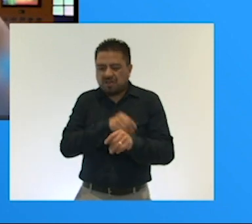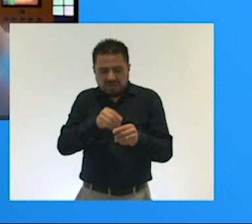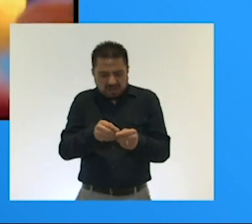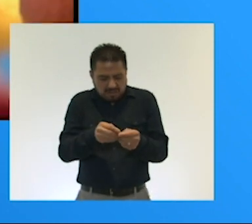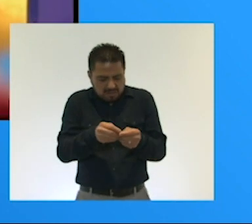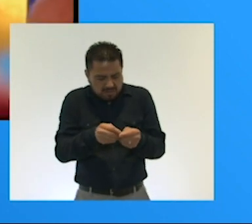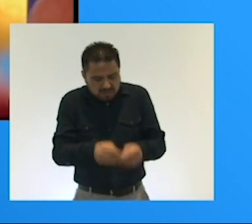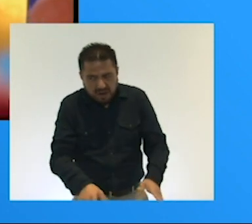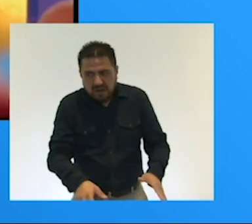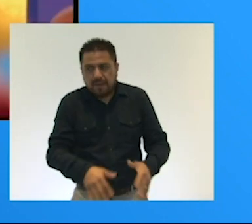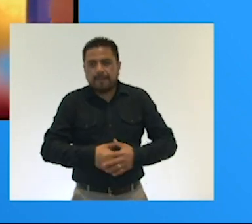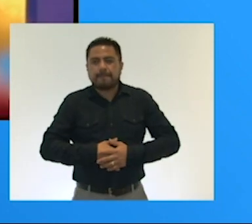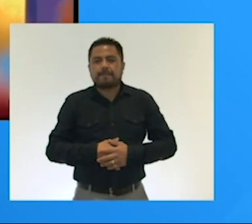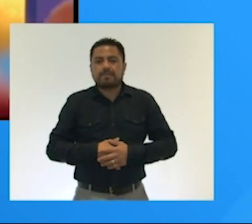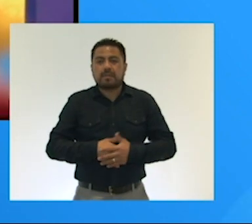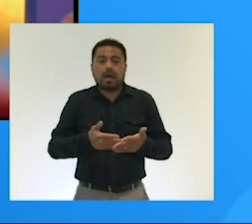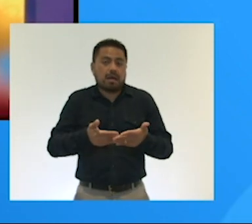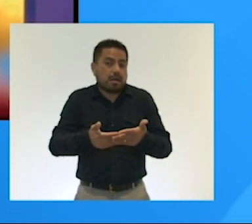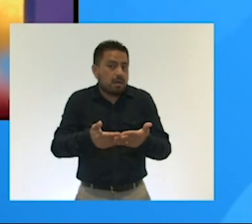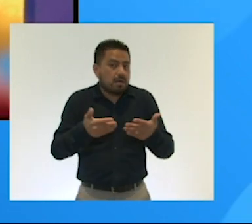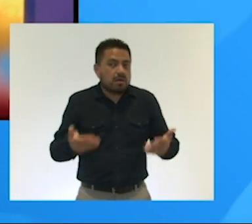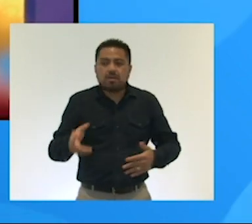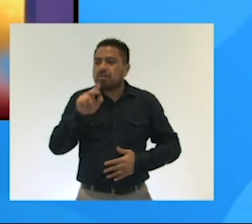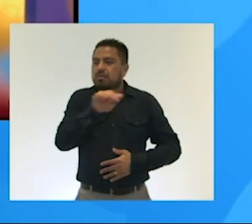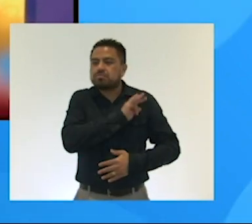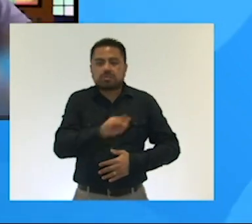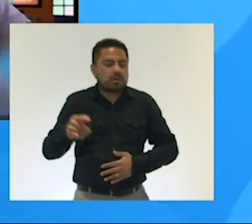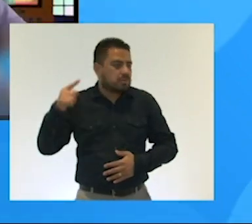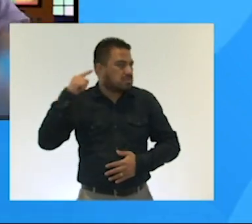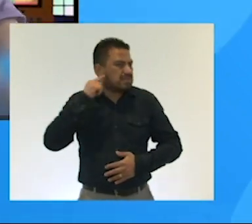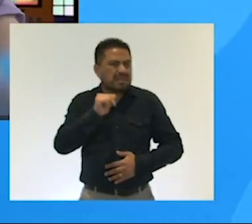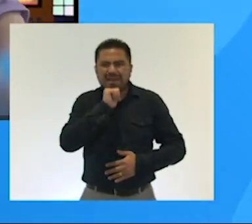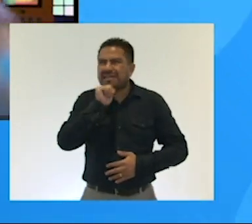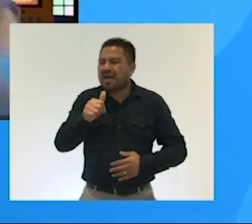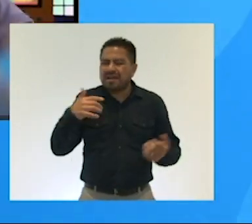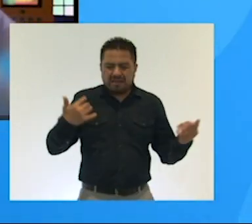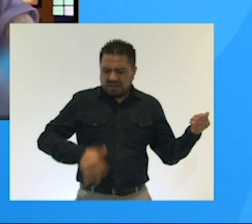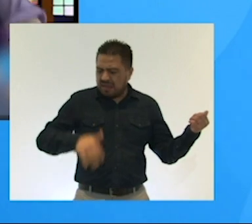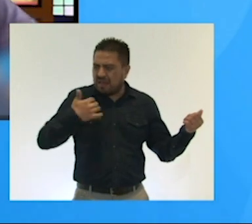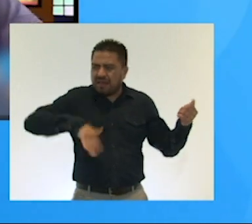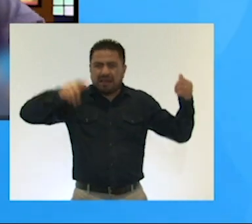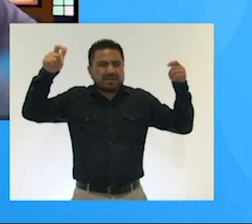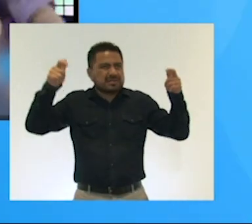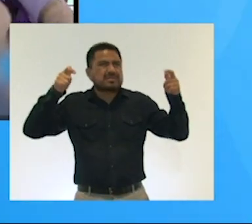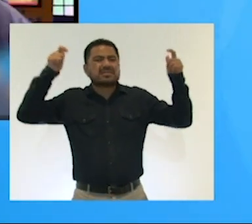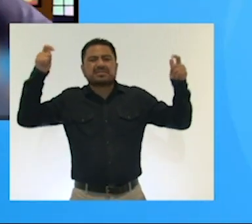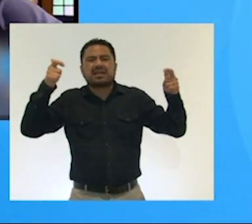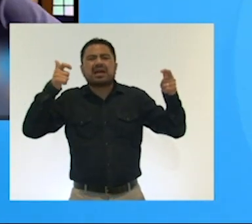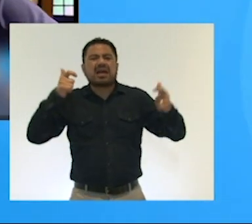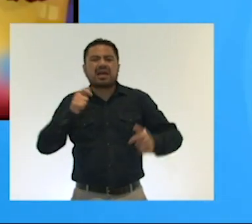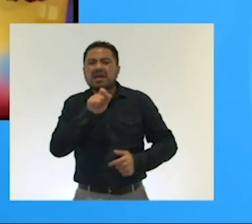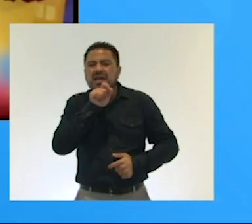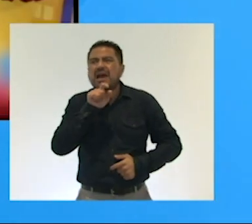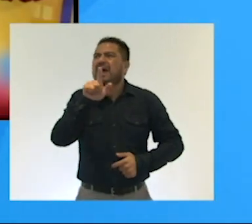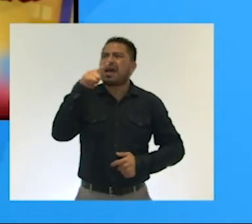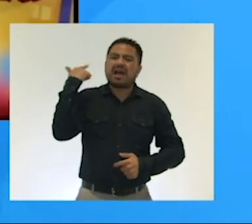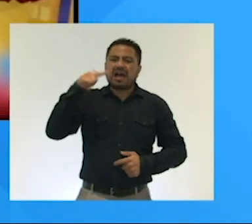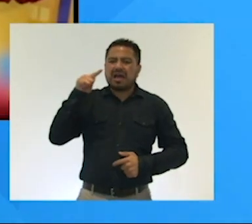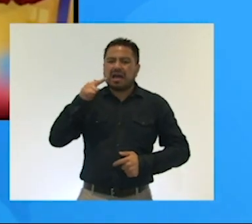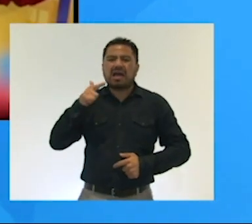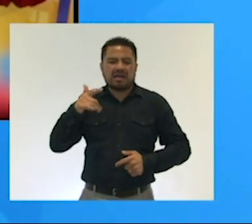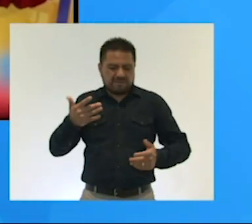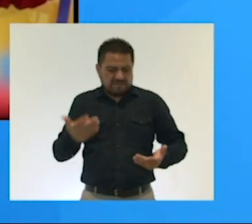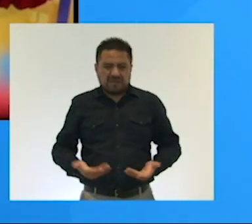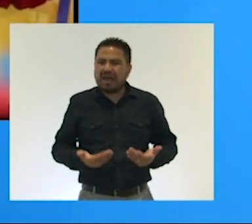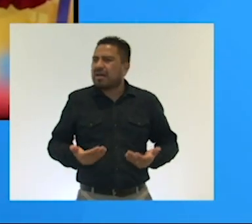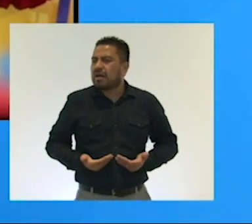completo. Desde entonces, no puedo escuchar nada de mariachi. ¡Ni siquiera el jarabe tapatío! ¿Qué? ¿El